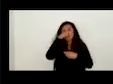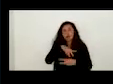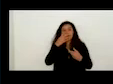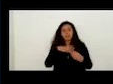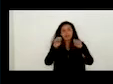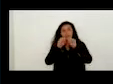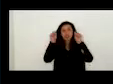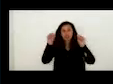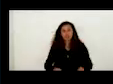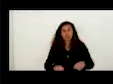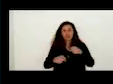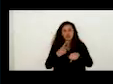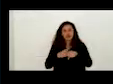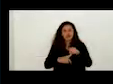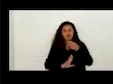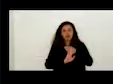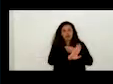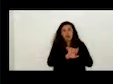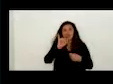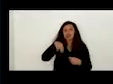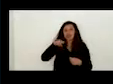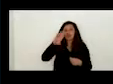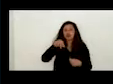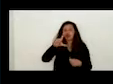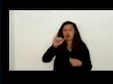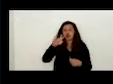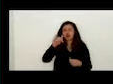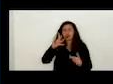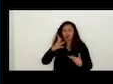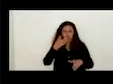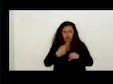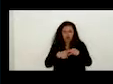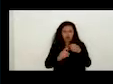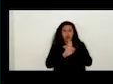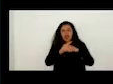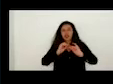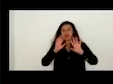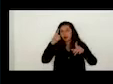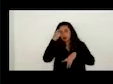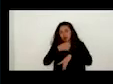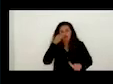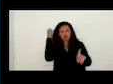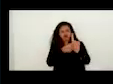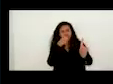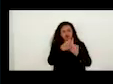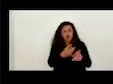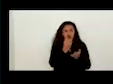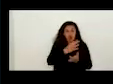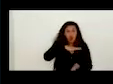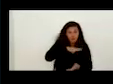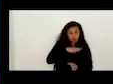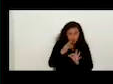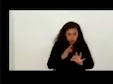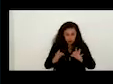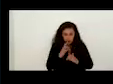inmunológico también pueda, obviamente, atacar no solamente un virus, una bacteria, un